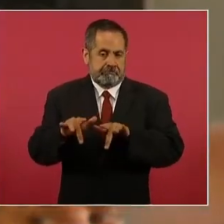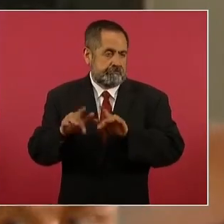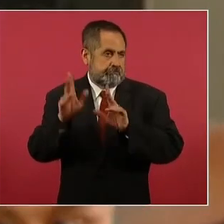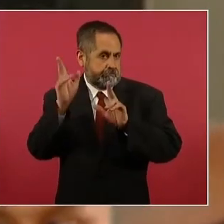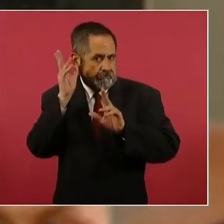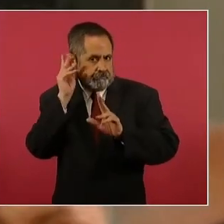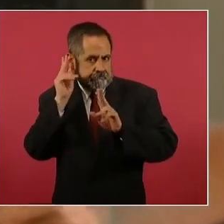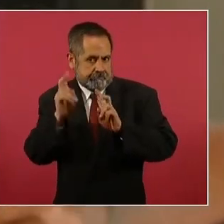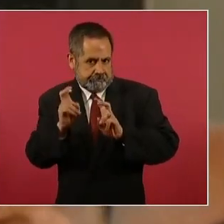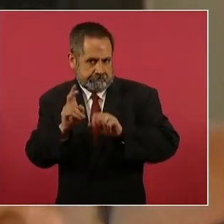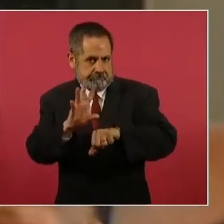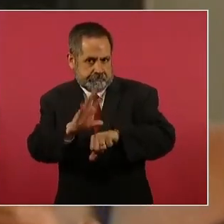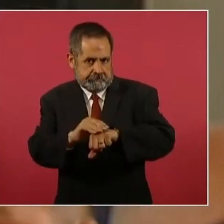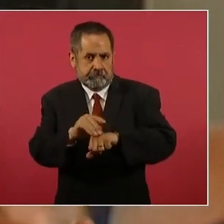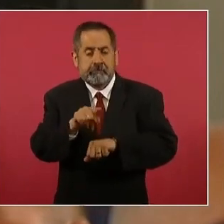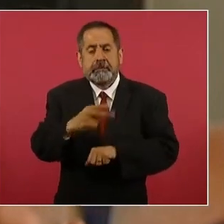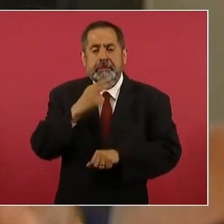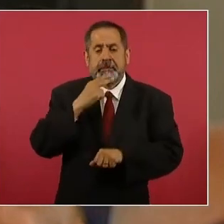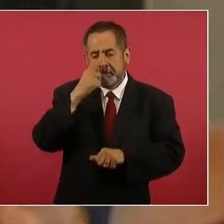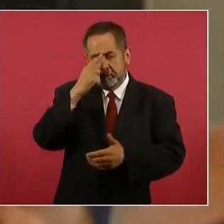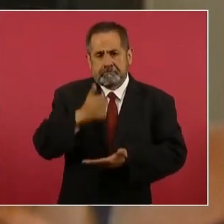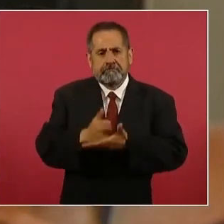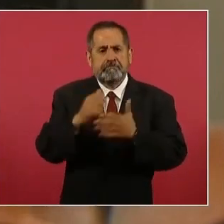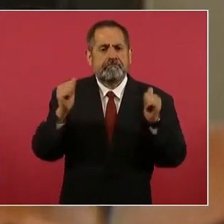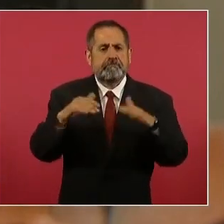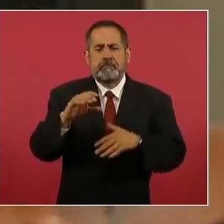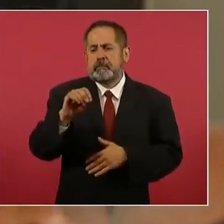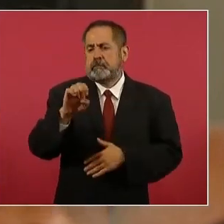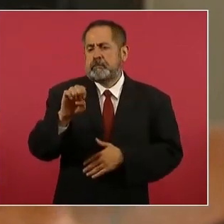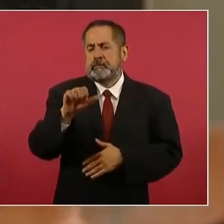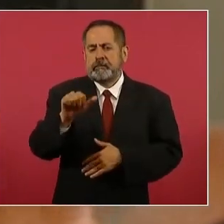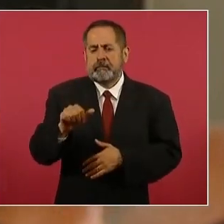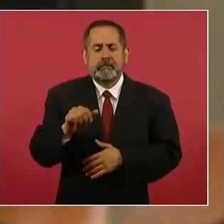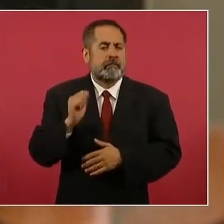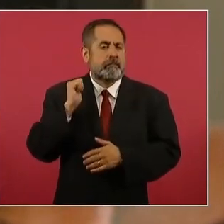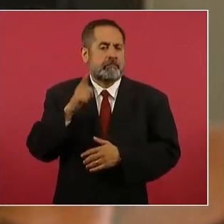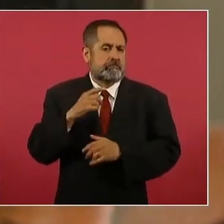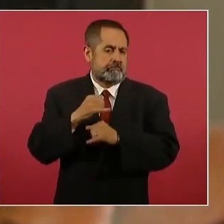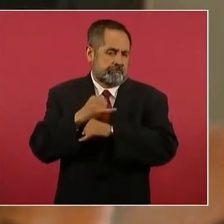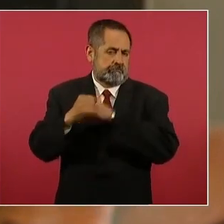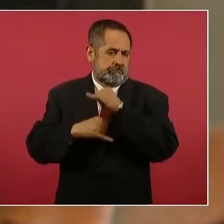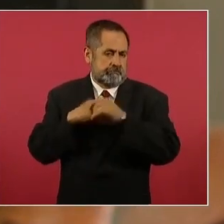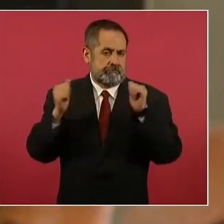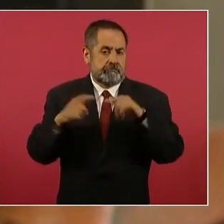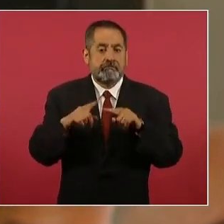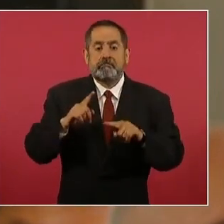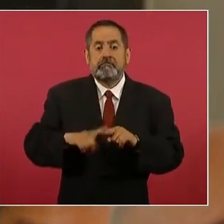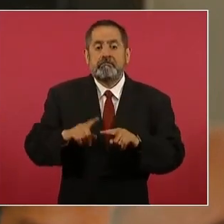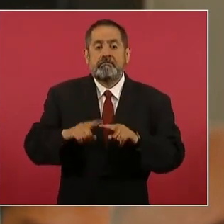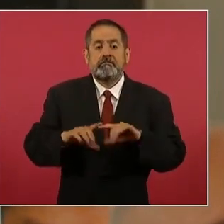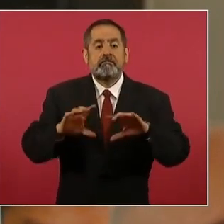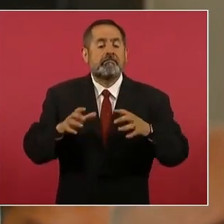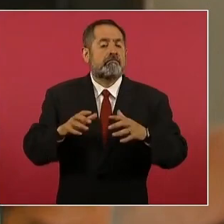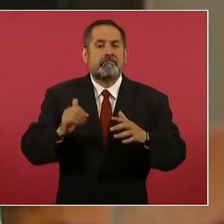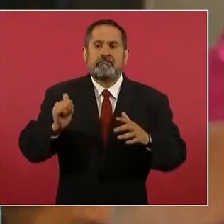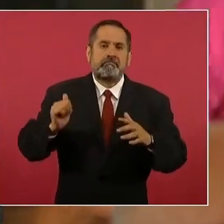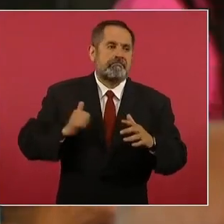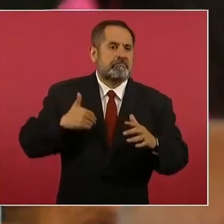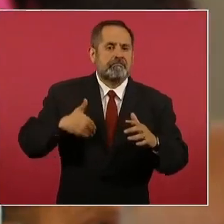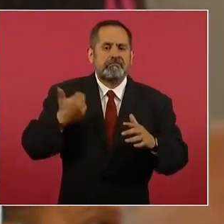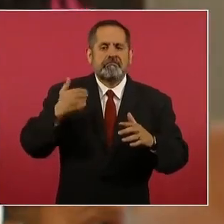proyecto continental, que si falla, presidente, uno de los principales beneficiarios será la potencia de China.